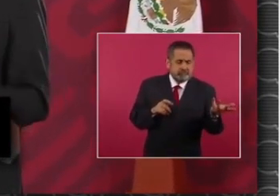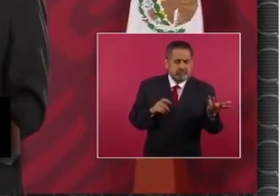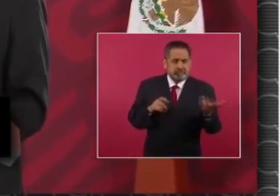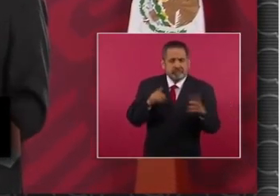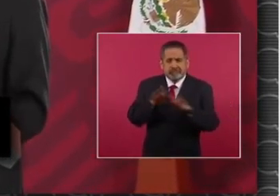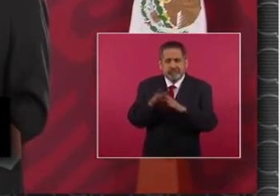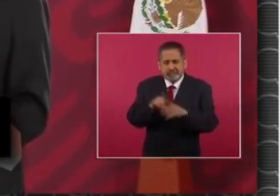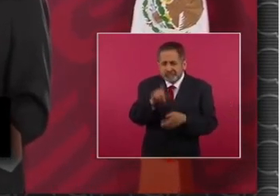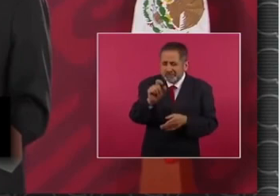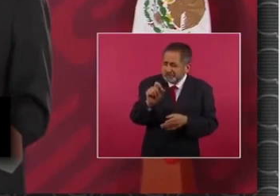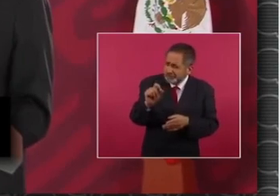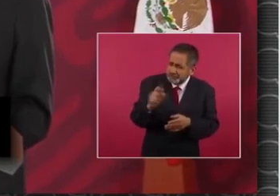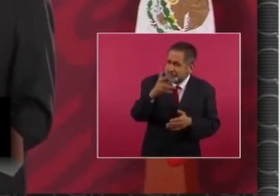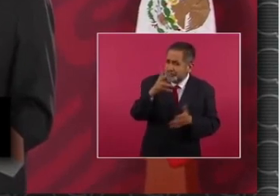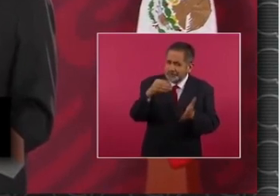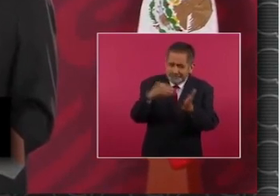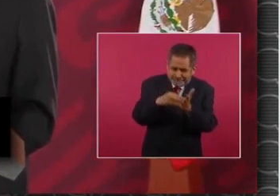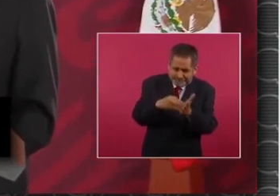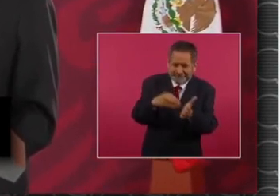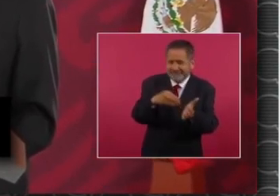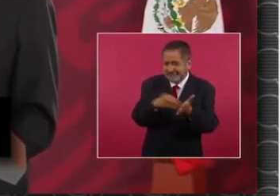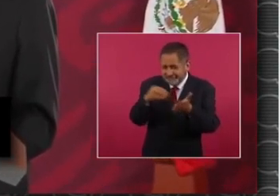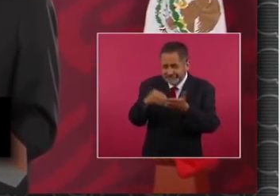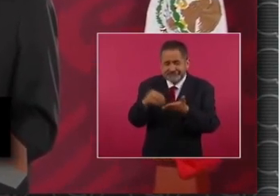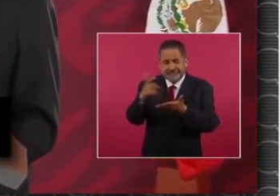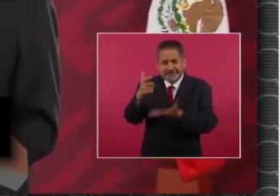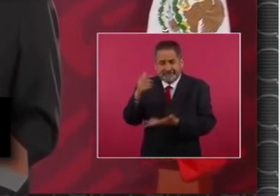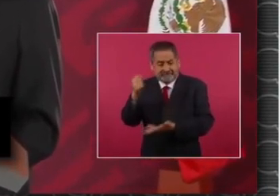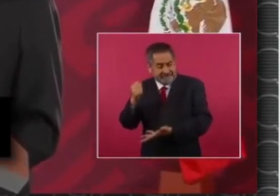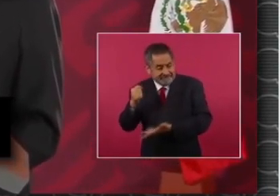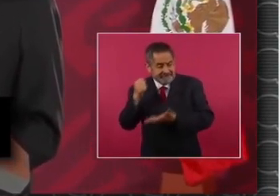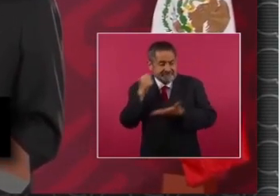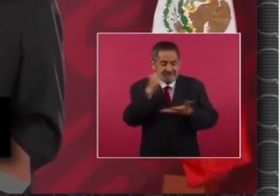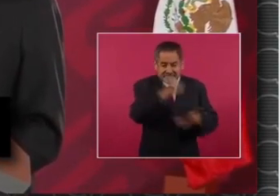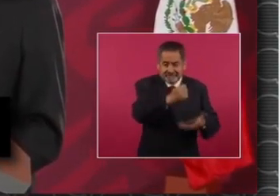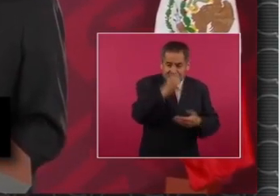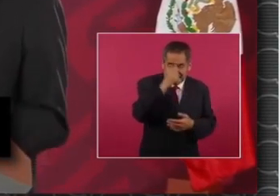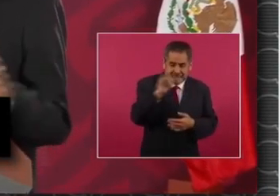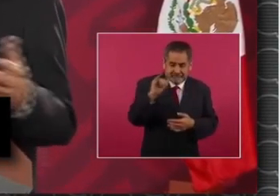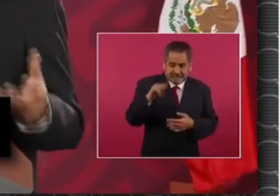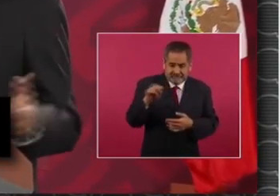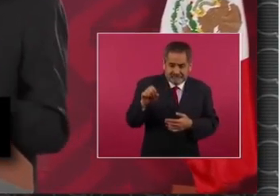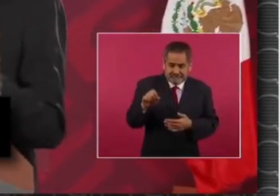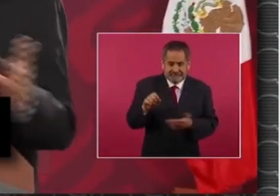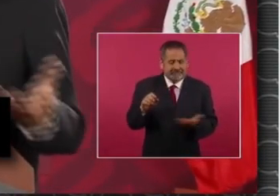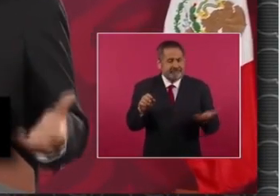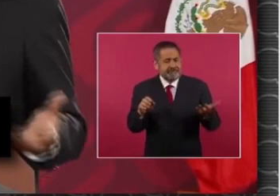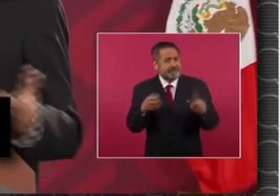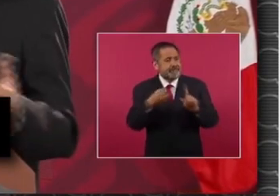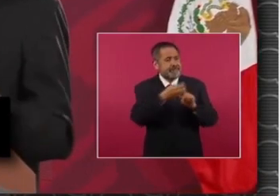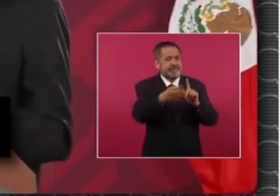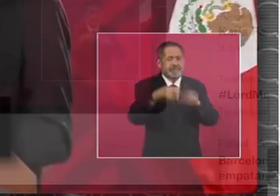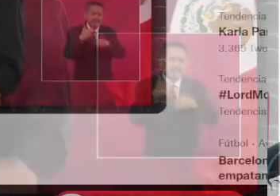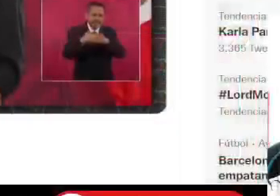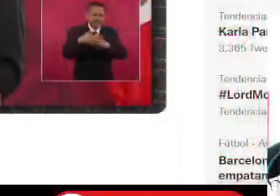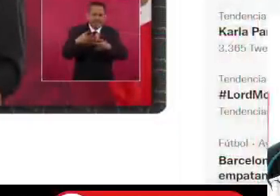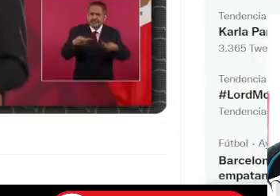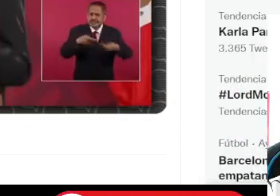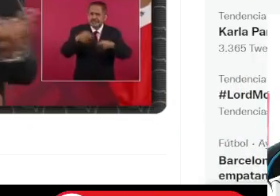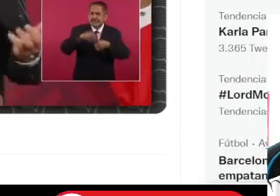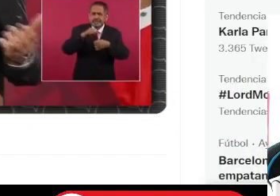destine en 24 mil millones de pesos para organizar elecciones